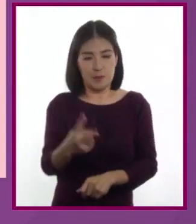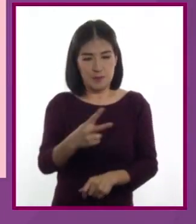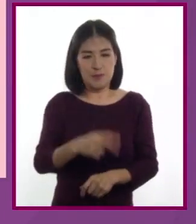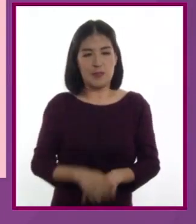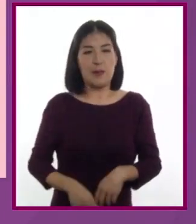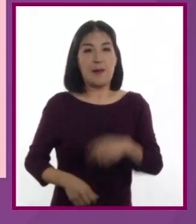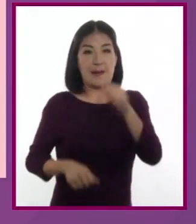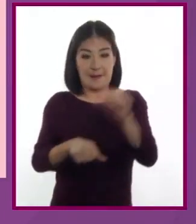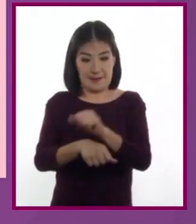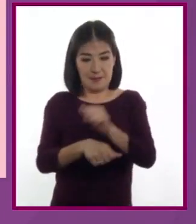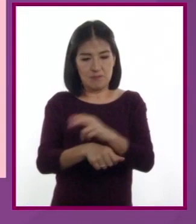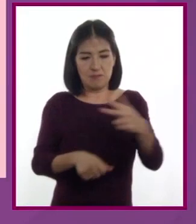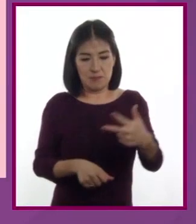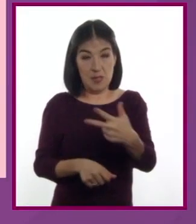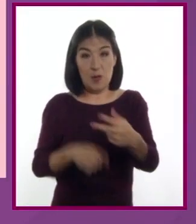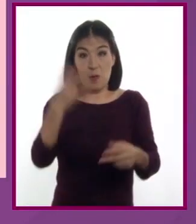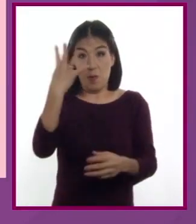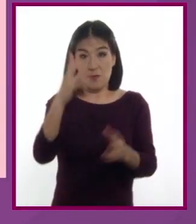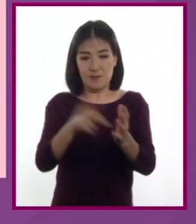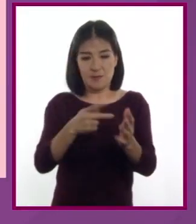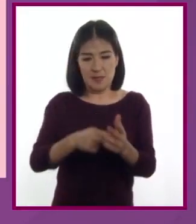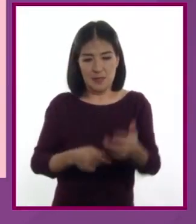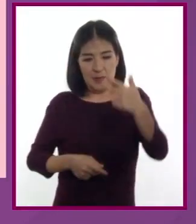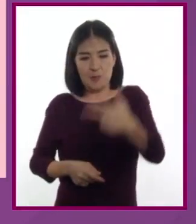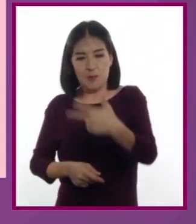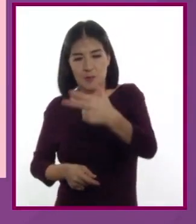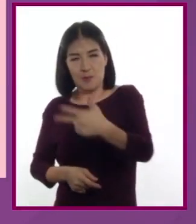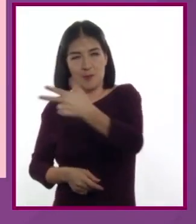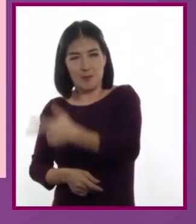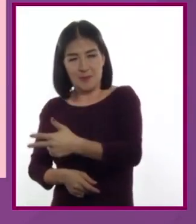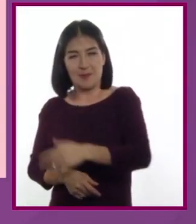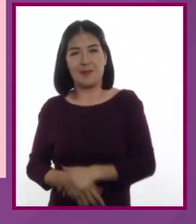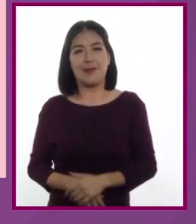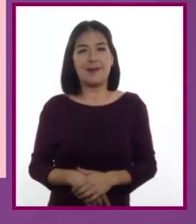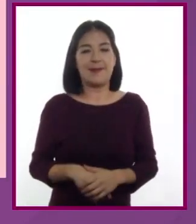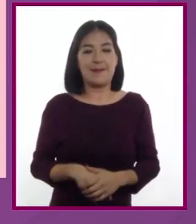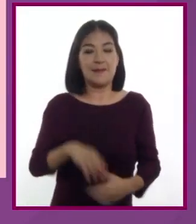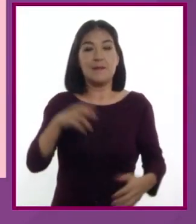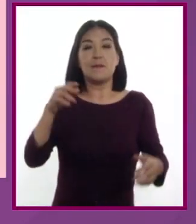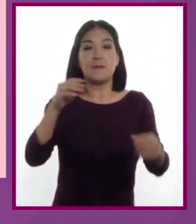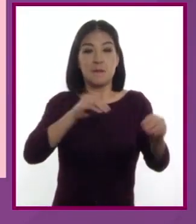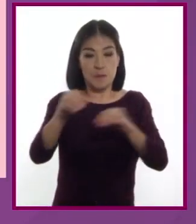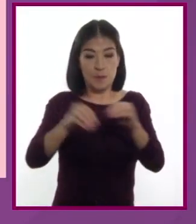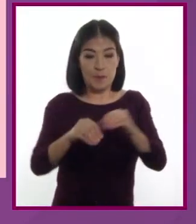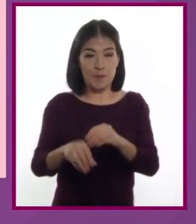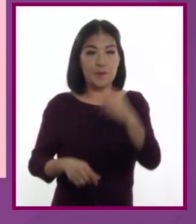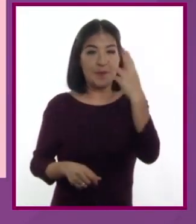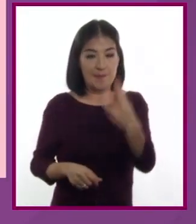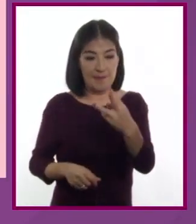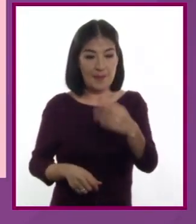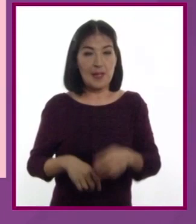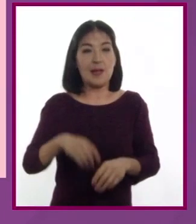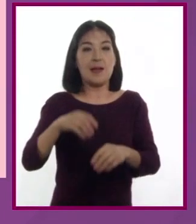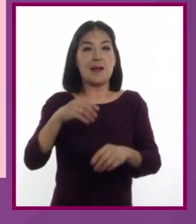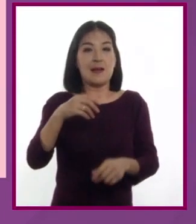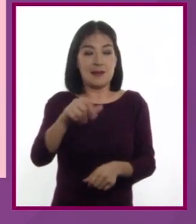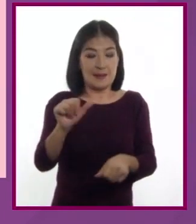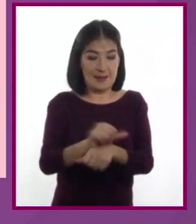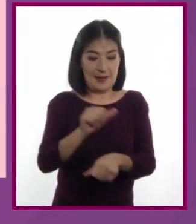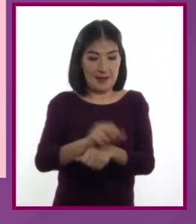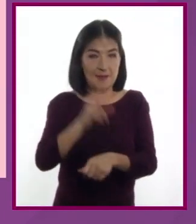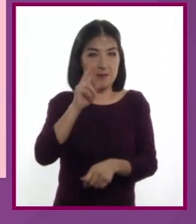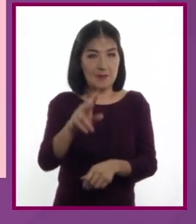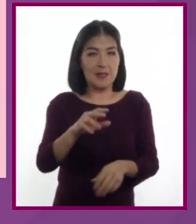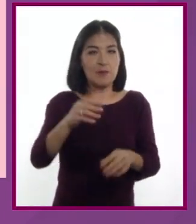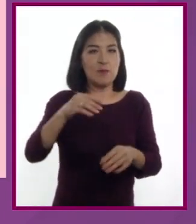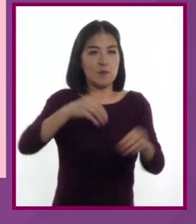se mueve 4 veces 5 unidades. Movimiento 3. El móvil se mueve 5 veces